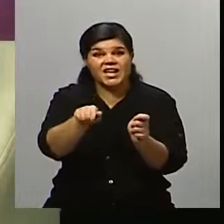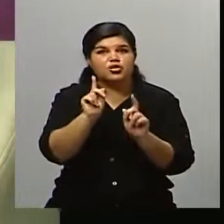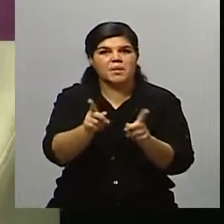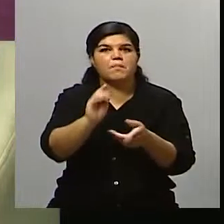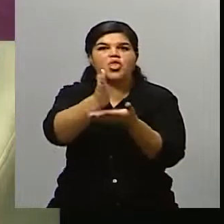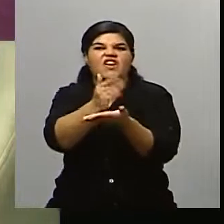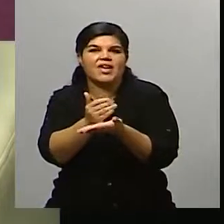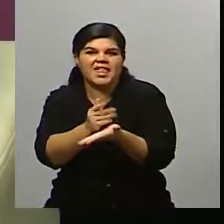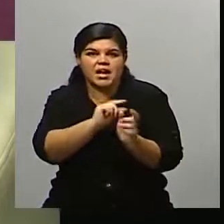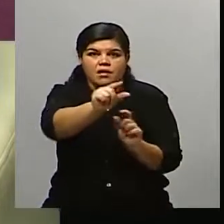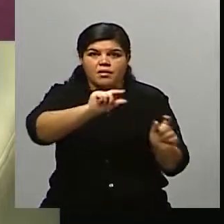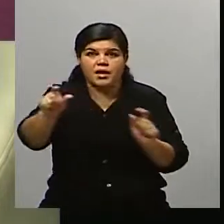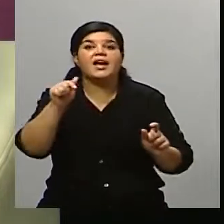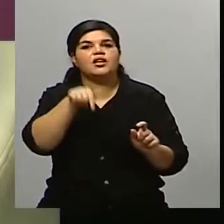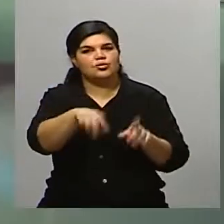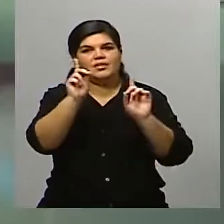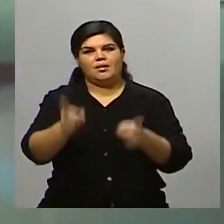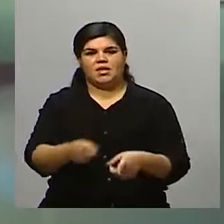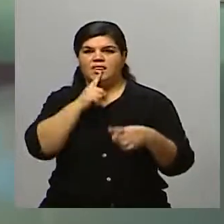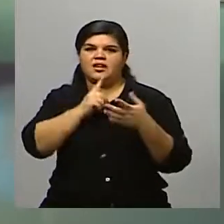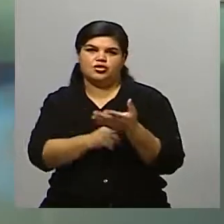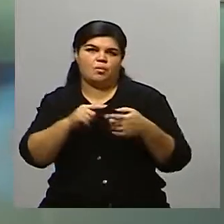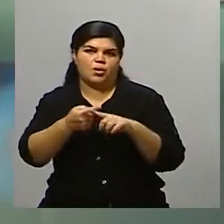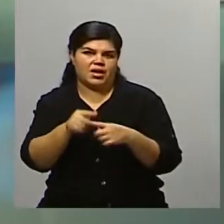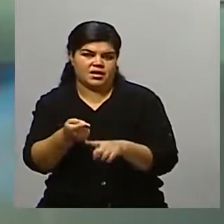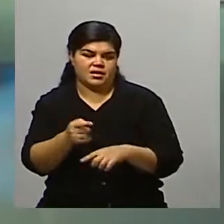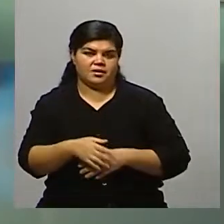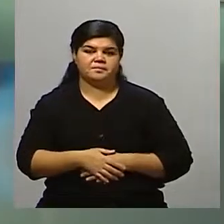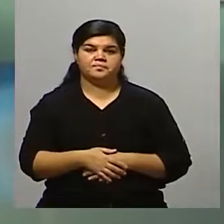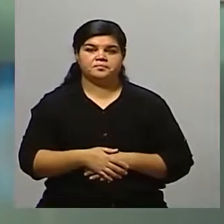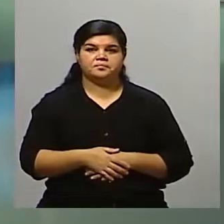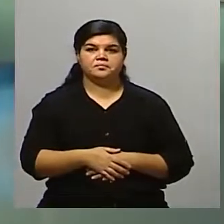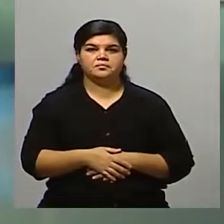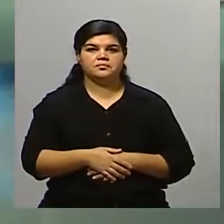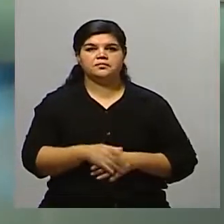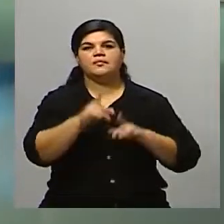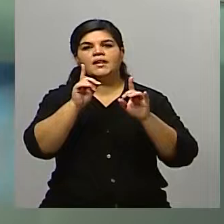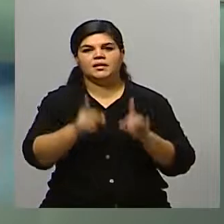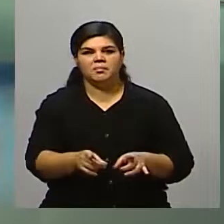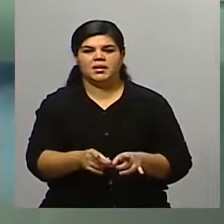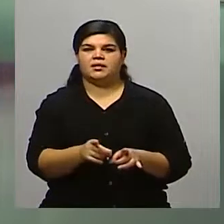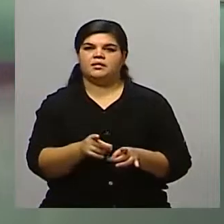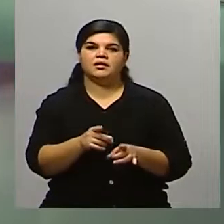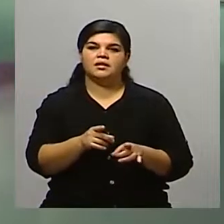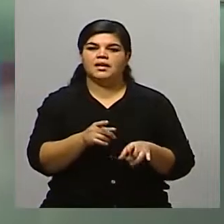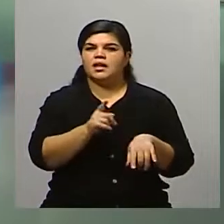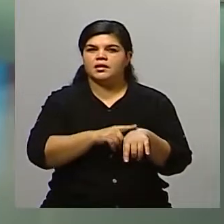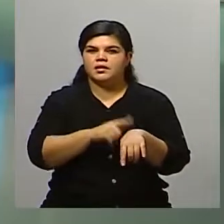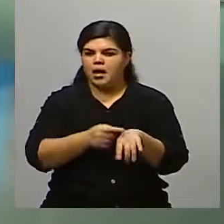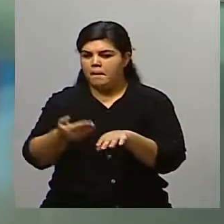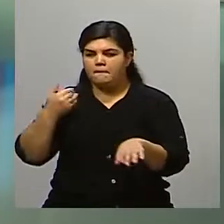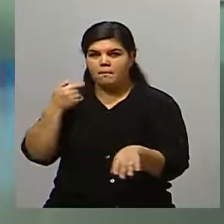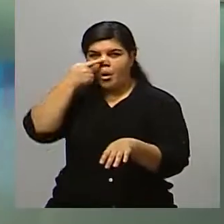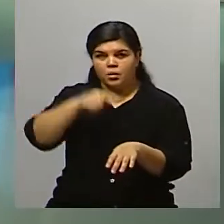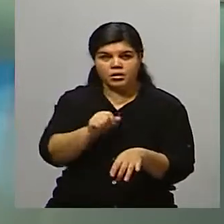recursos que permiten que sea sustentable, además de la caída de los puestos de trabajo que también sucedieron.